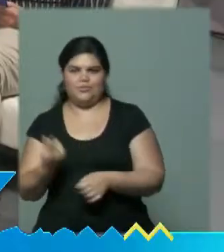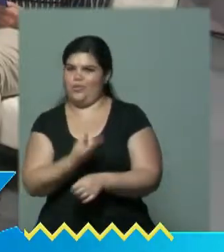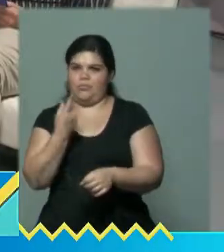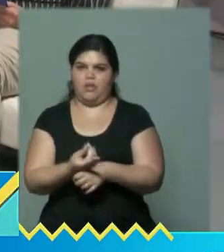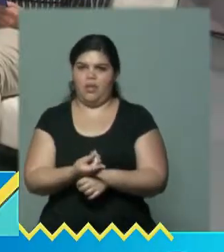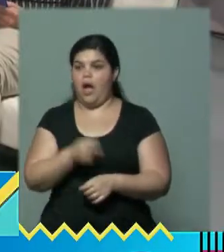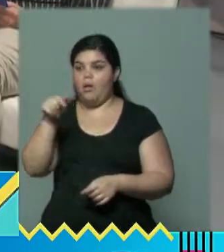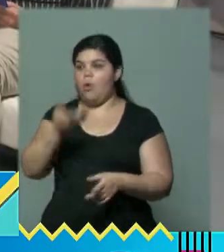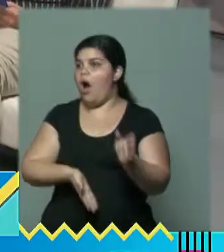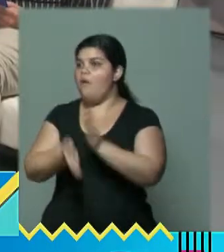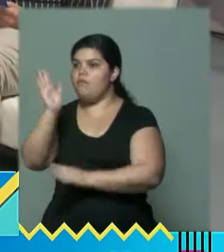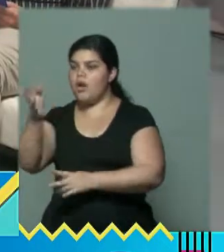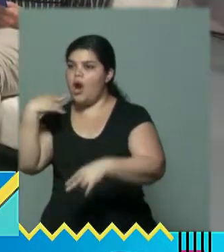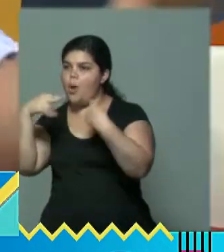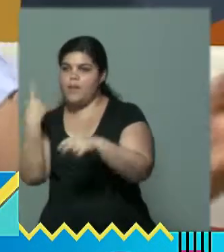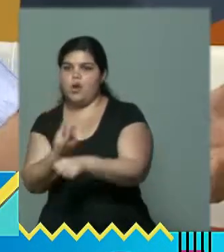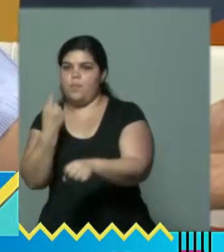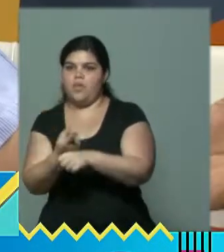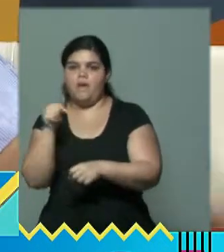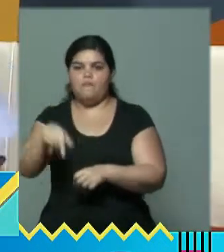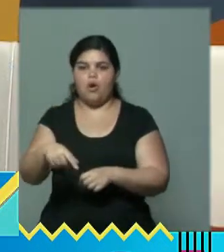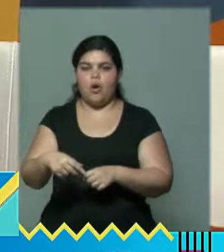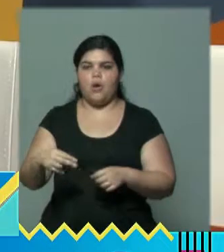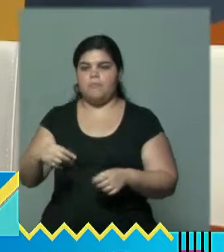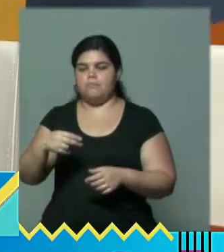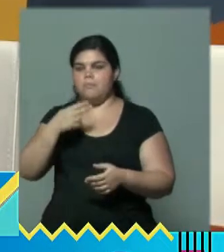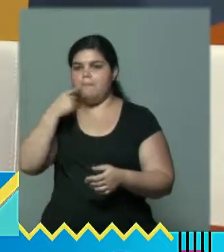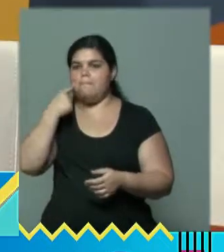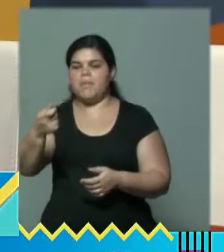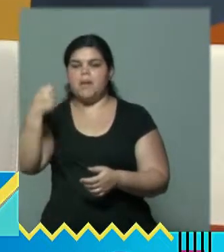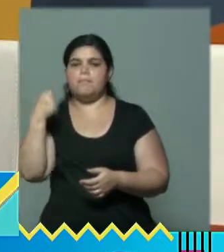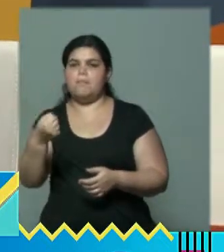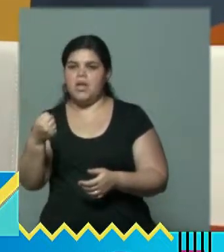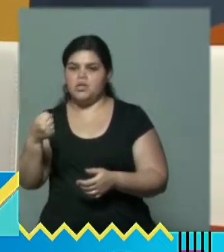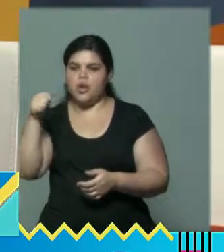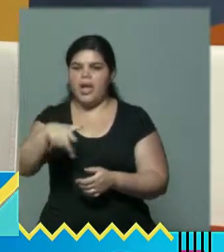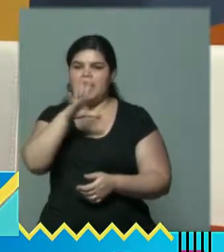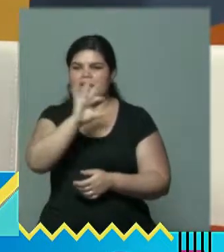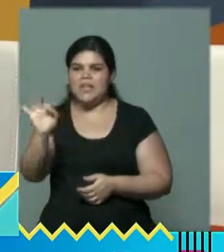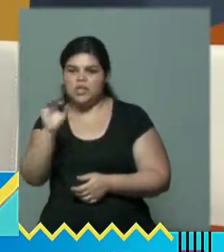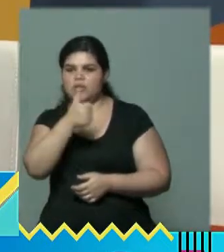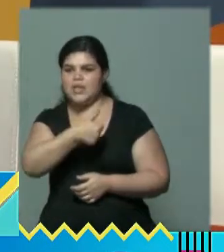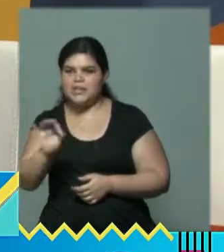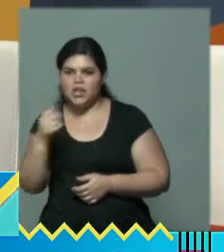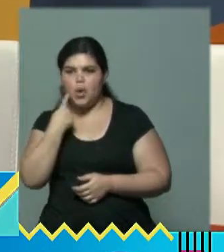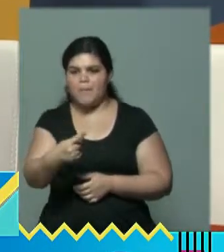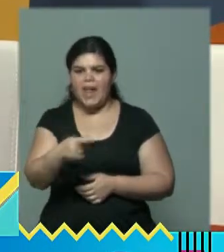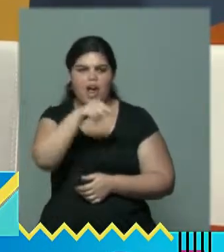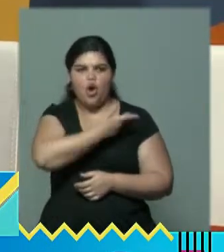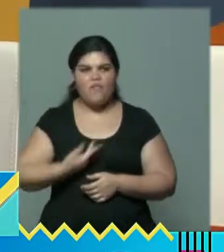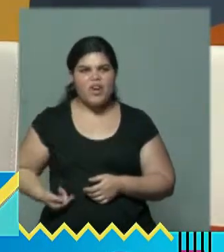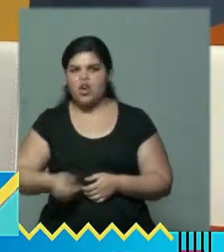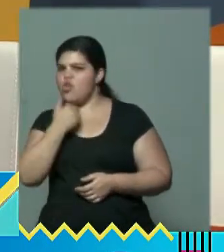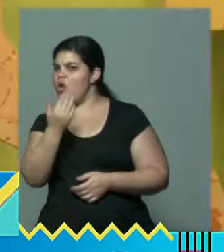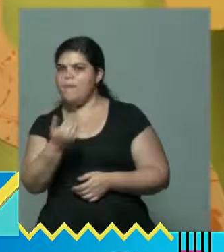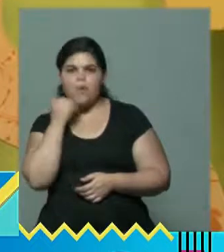salir afuera y no podés tener un cable de 1.000 pesos porque tenés que pagar una factura de 500, 600, 2.000, no le interesa al Estado. El